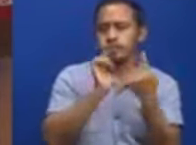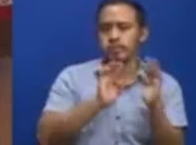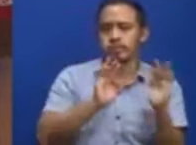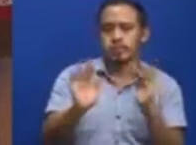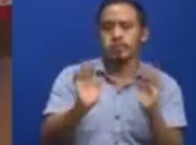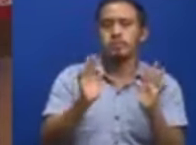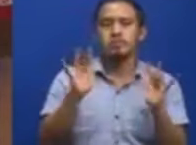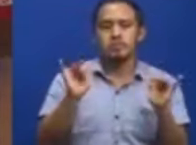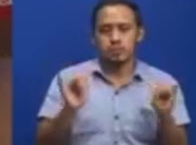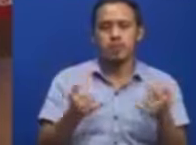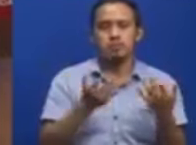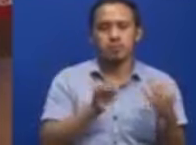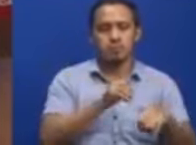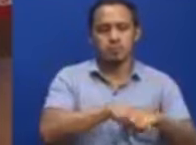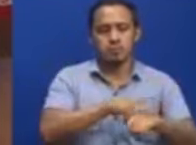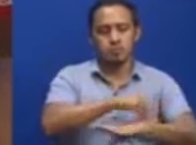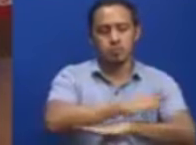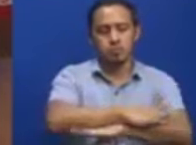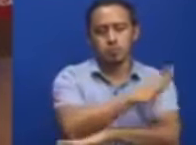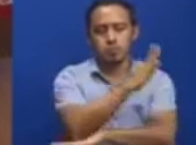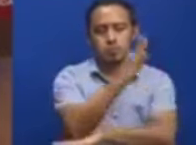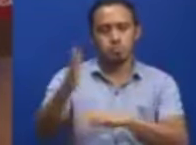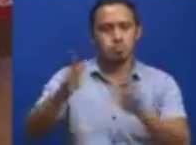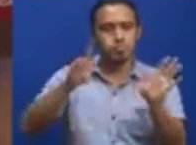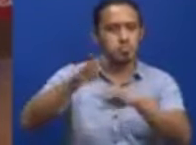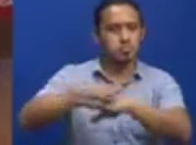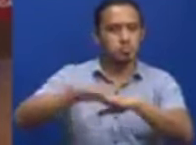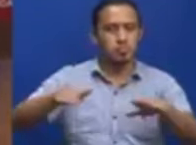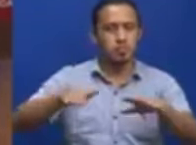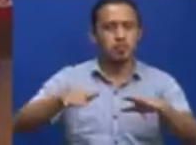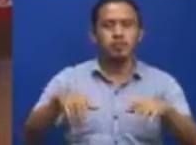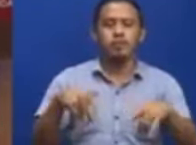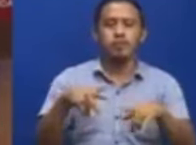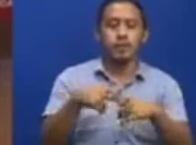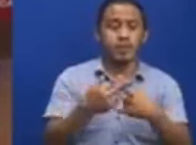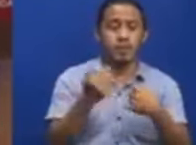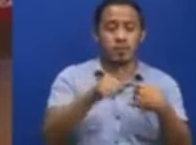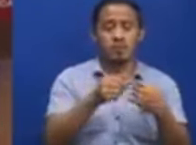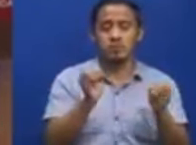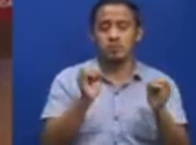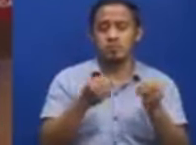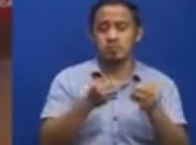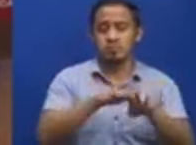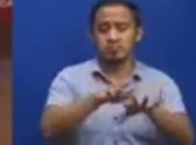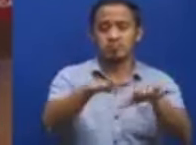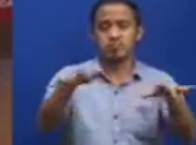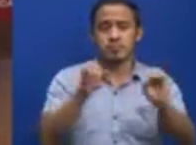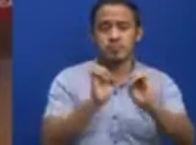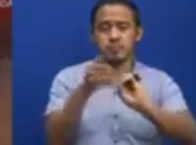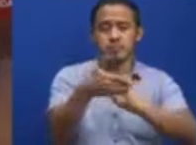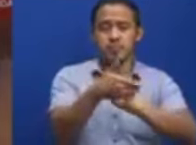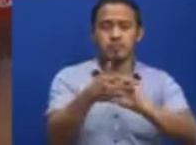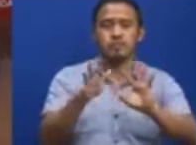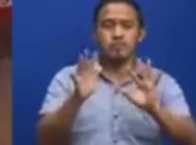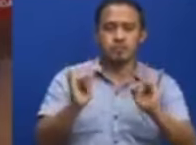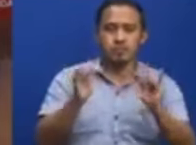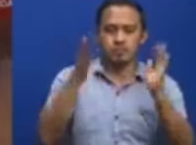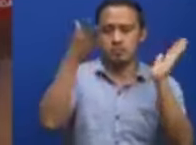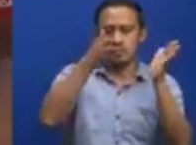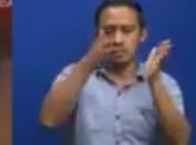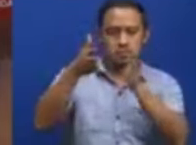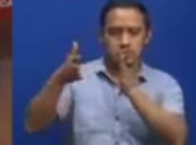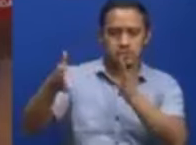han cumplido con el periodo establecido. Desde el inicio de la pandemia hasta el día de hoy, hemos atendido y